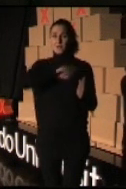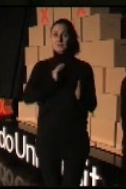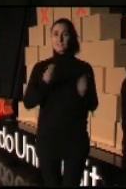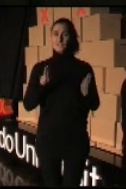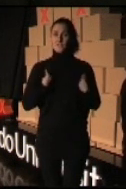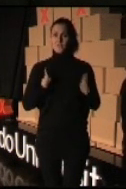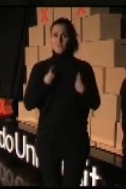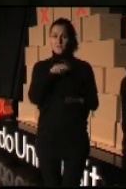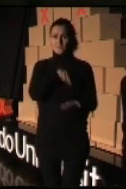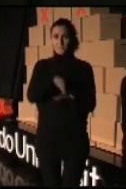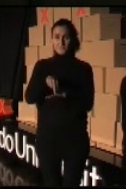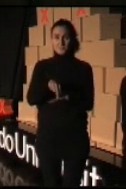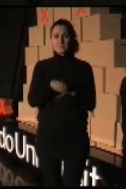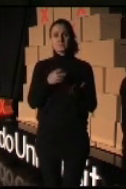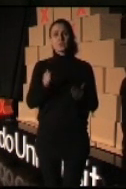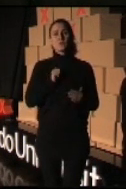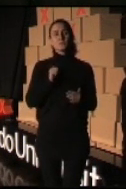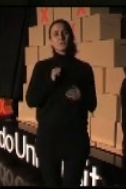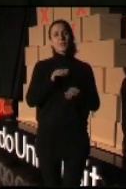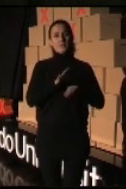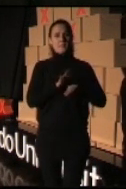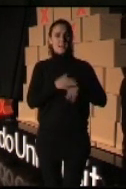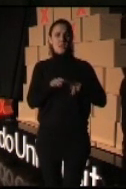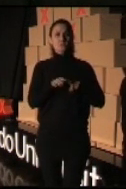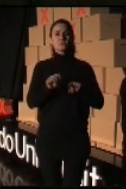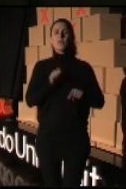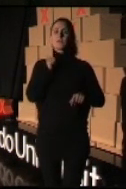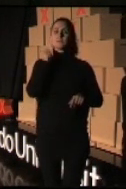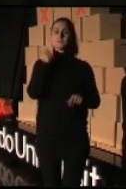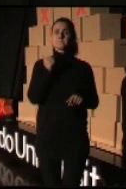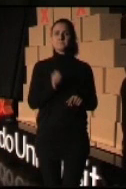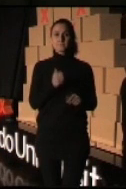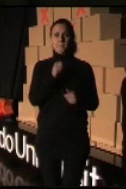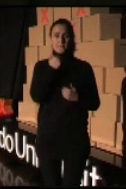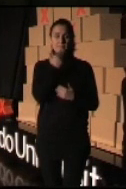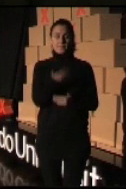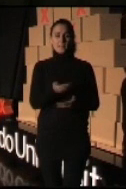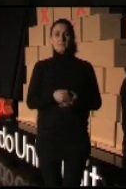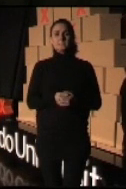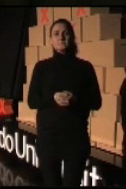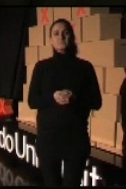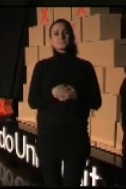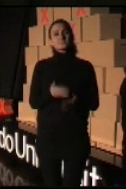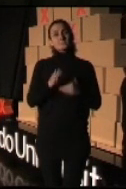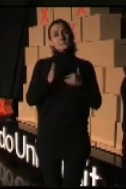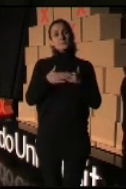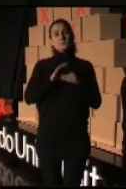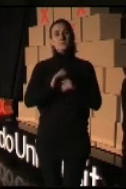y que pues tenemos la ocasión de aprovechar. Entonces, si por lo menos hubiera